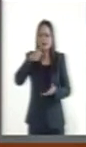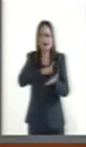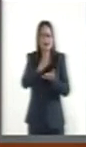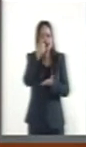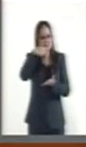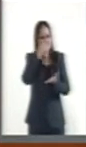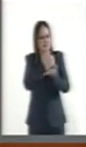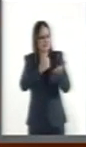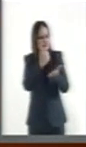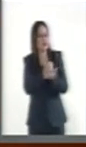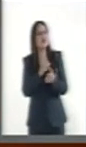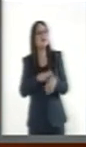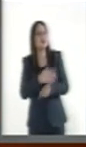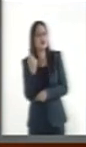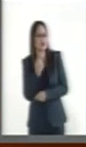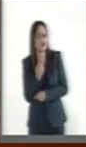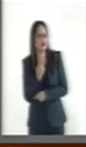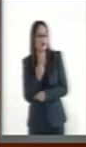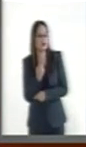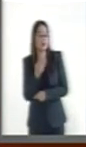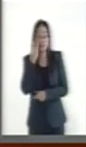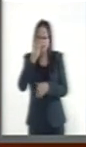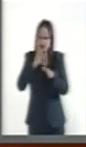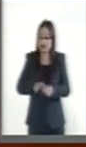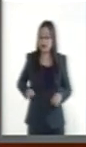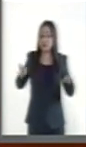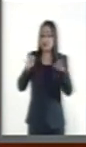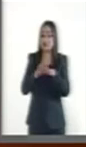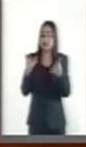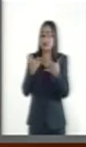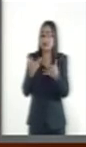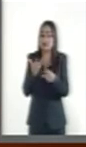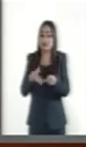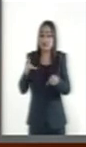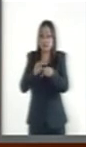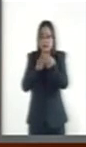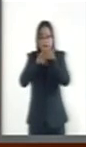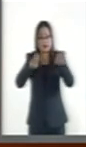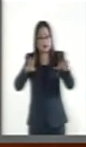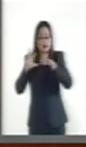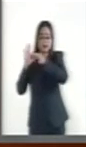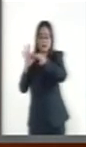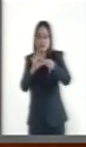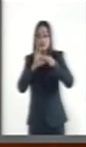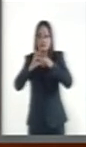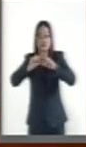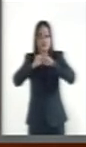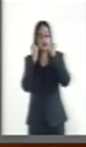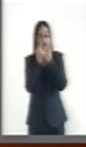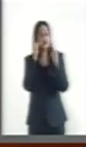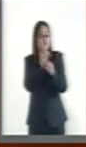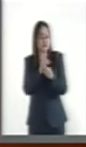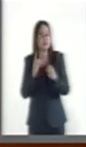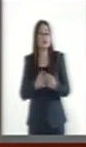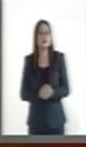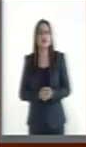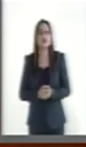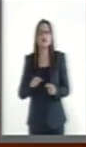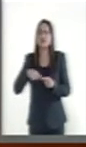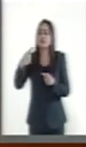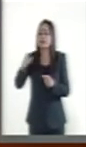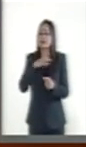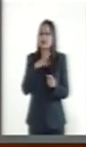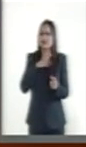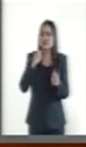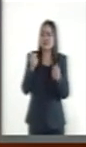a la ciudad? Porque genera inclusión y cohesión social frente a la